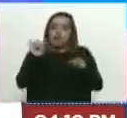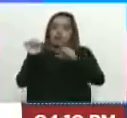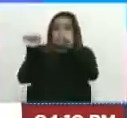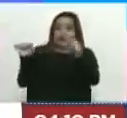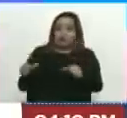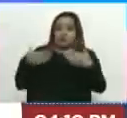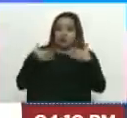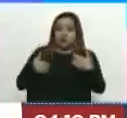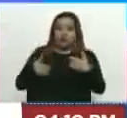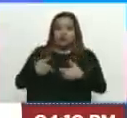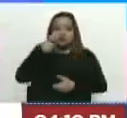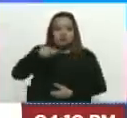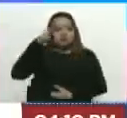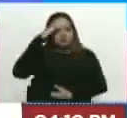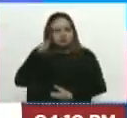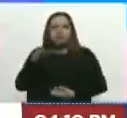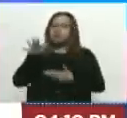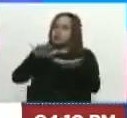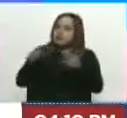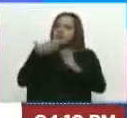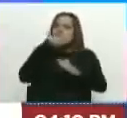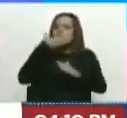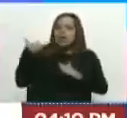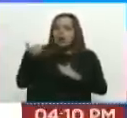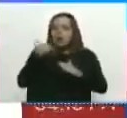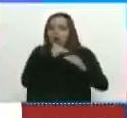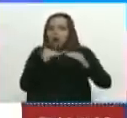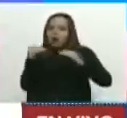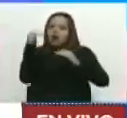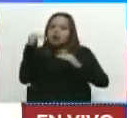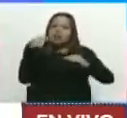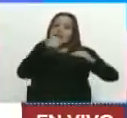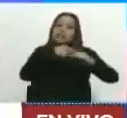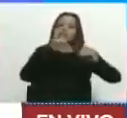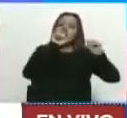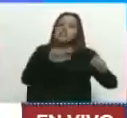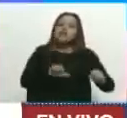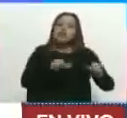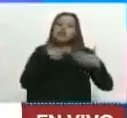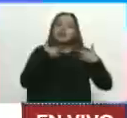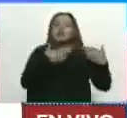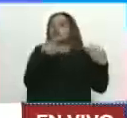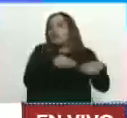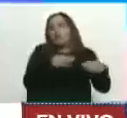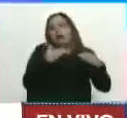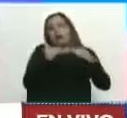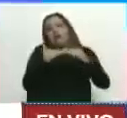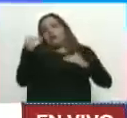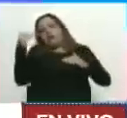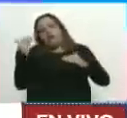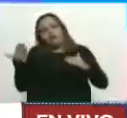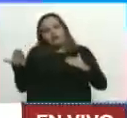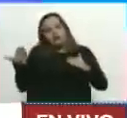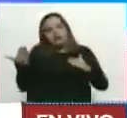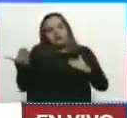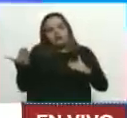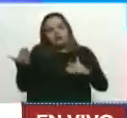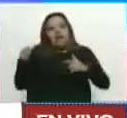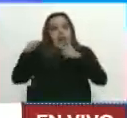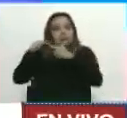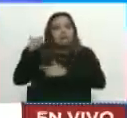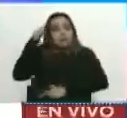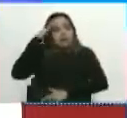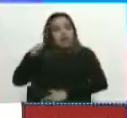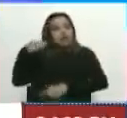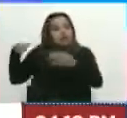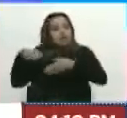que son medianamente mejores que todos los sistemas de salud que atienden a la población civil, ¿no?